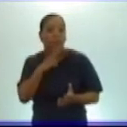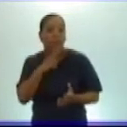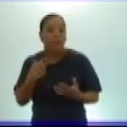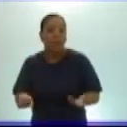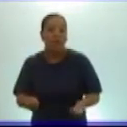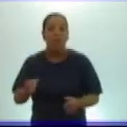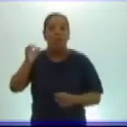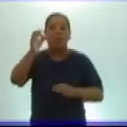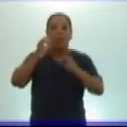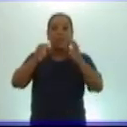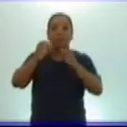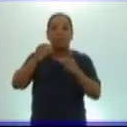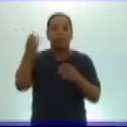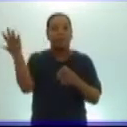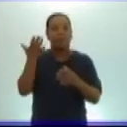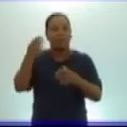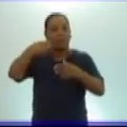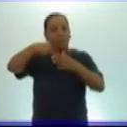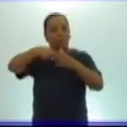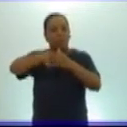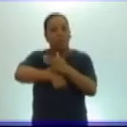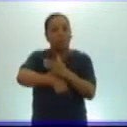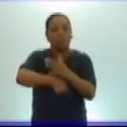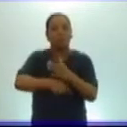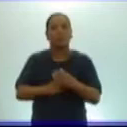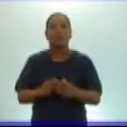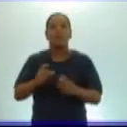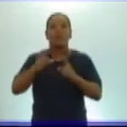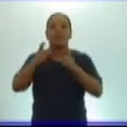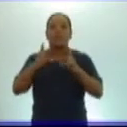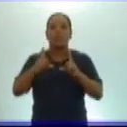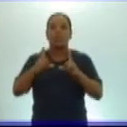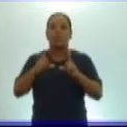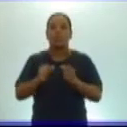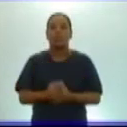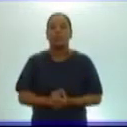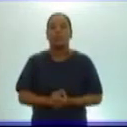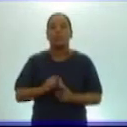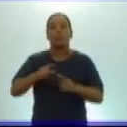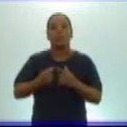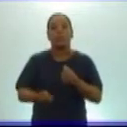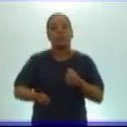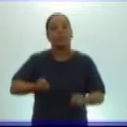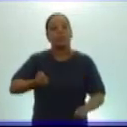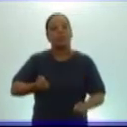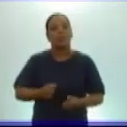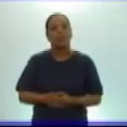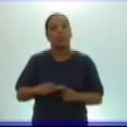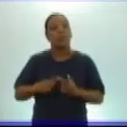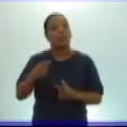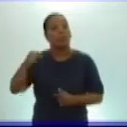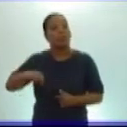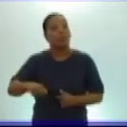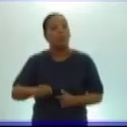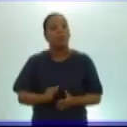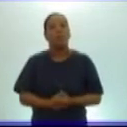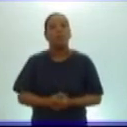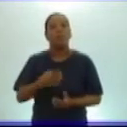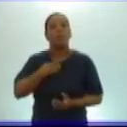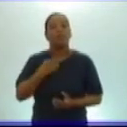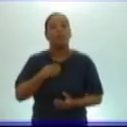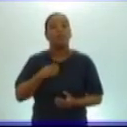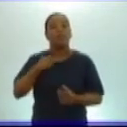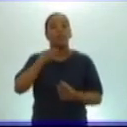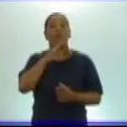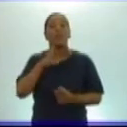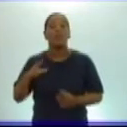se depositan rápidamente en el fondo del recipiente. Por eso aplicábamos decantación. Sin embargo, aquí tenemos un líquido y